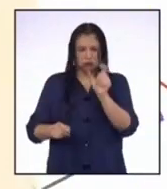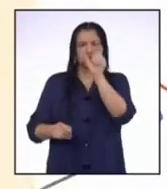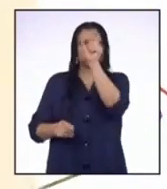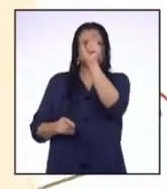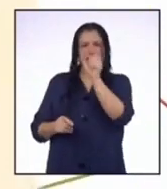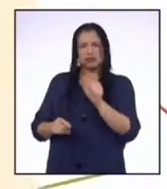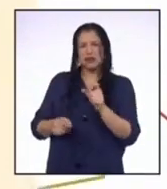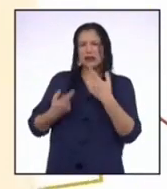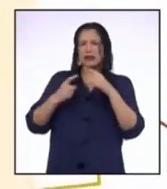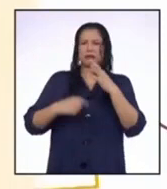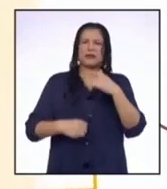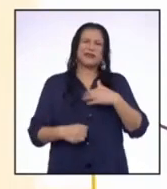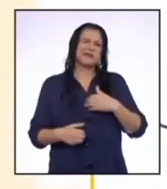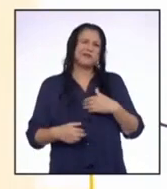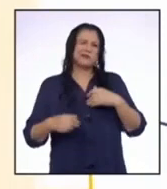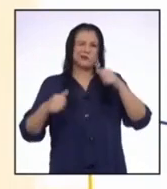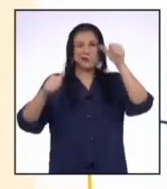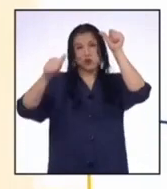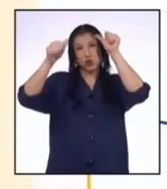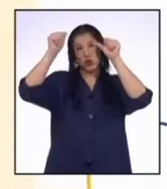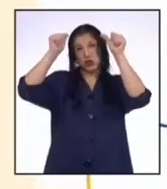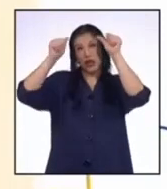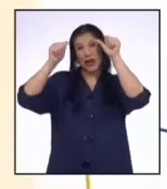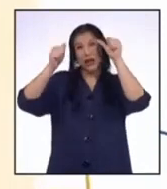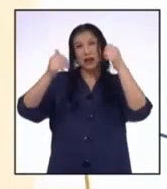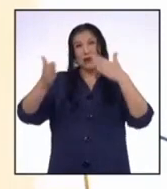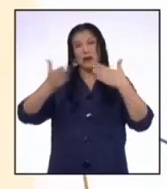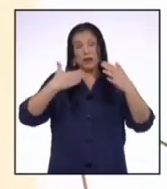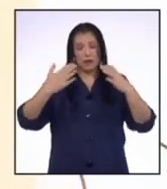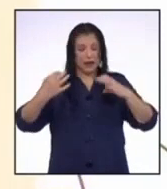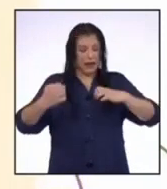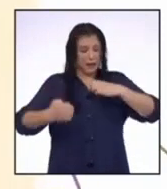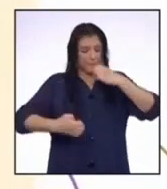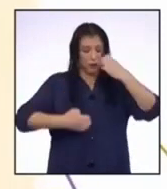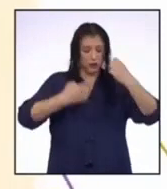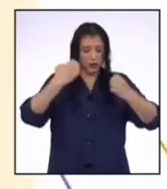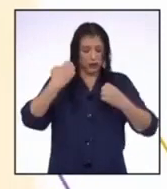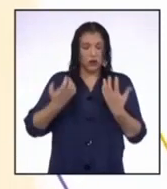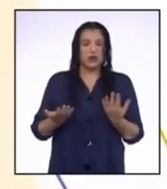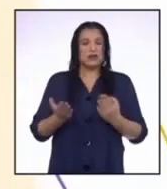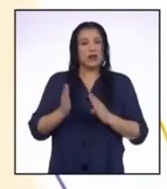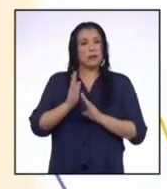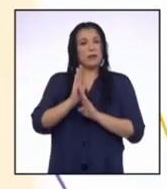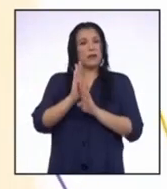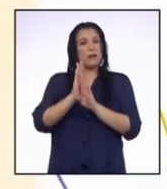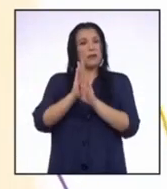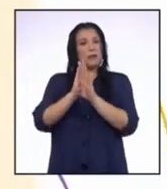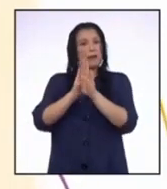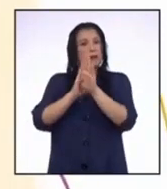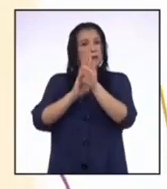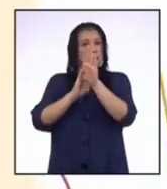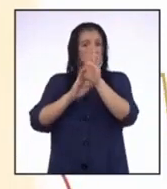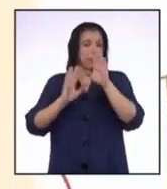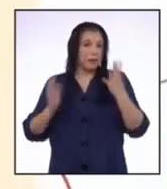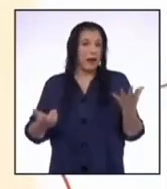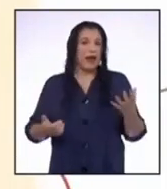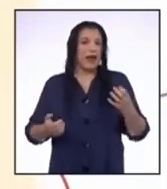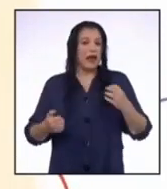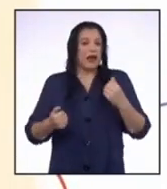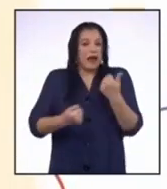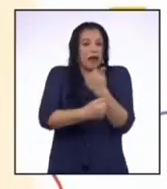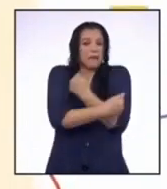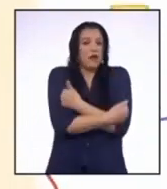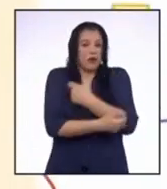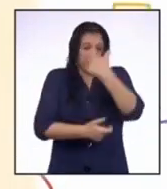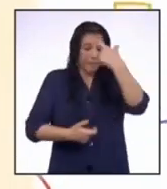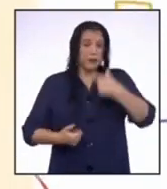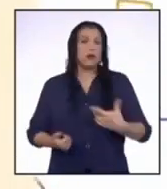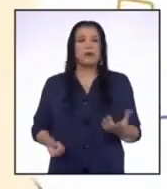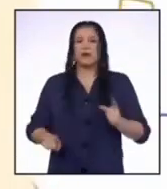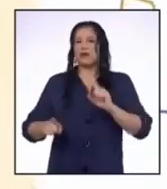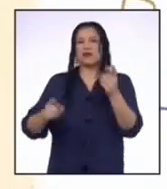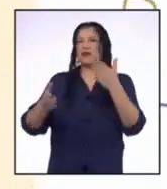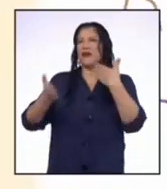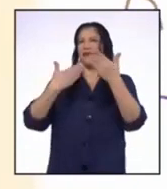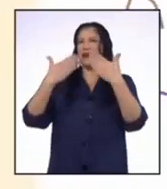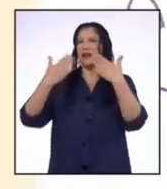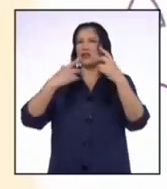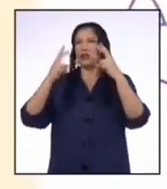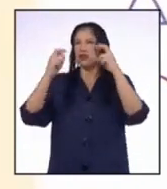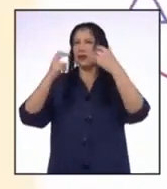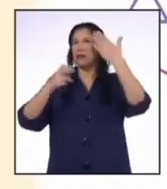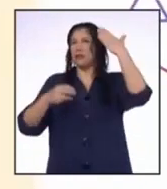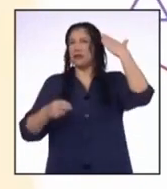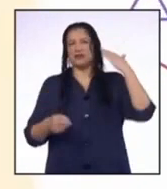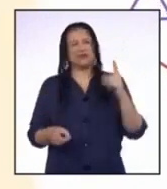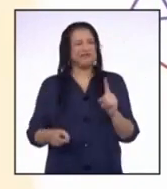ser, pero me hace dudar cuando dice emociones que les aumentan la autoestima. porque ese no es el tema del que venimos hablando desde el